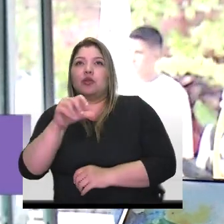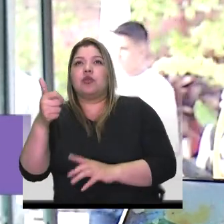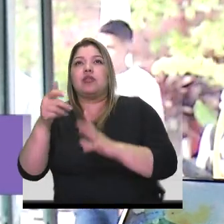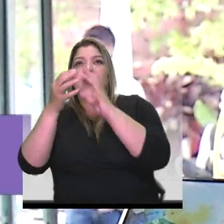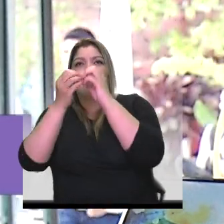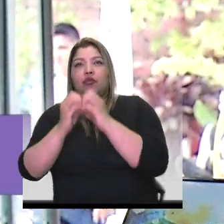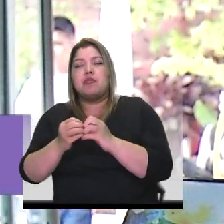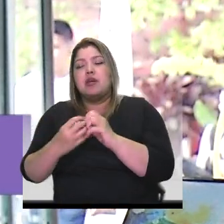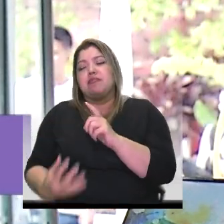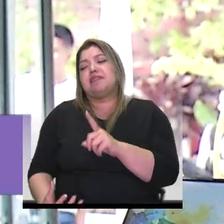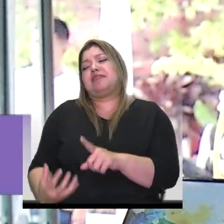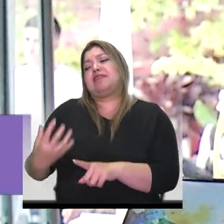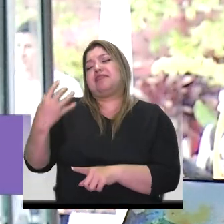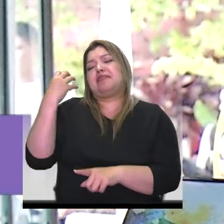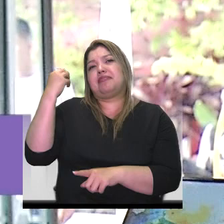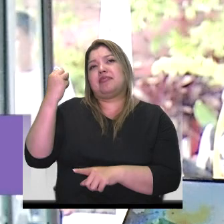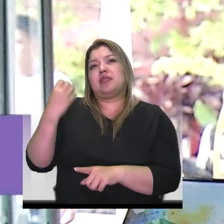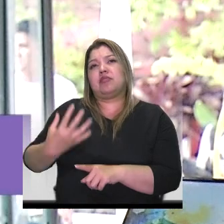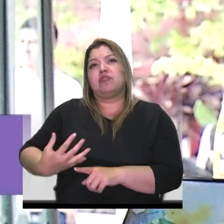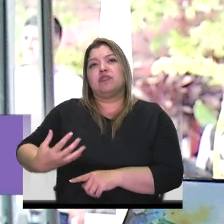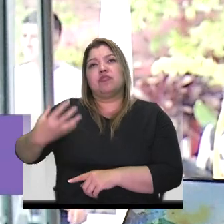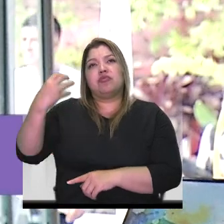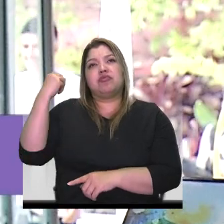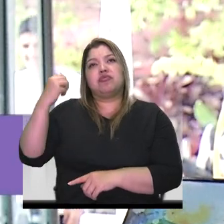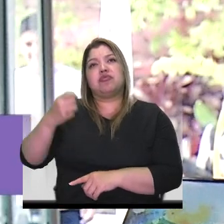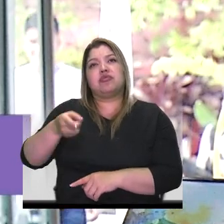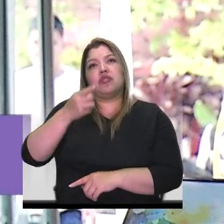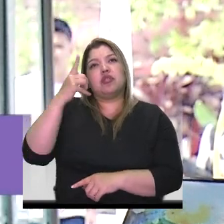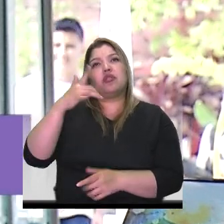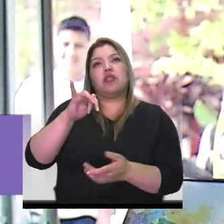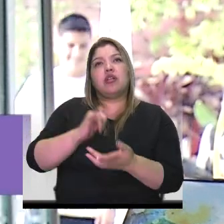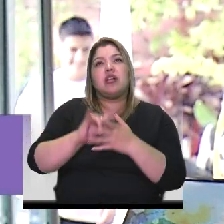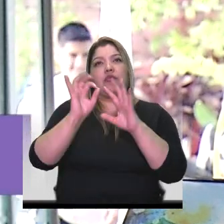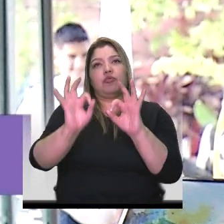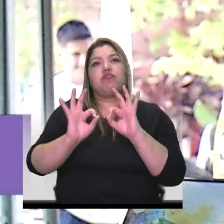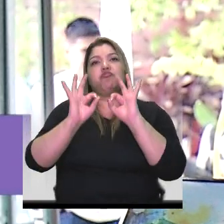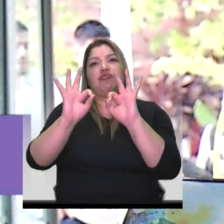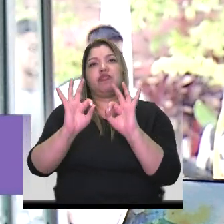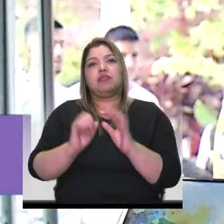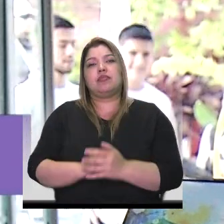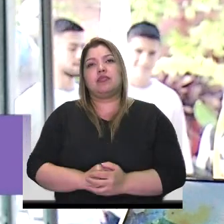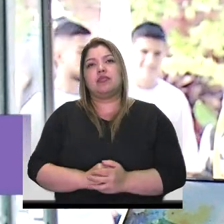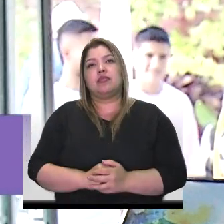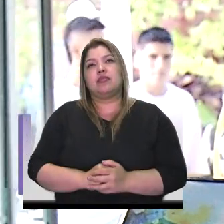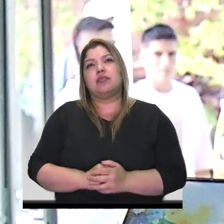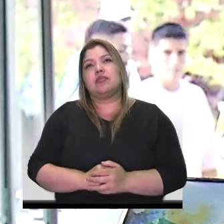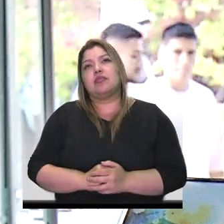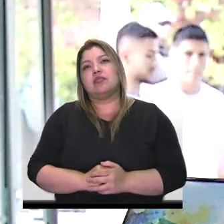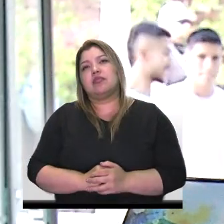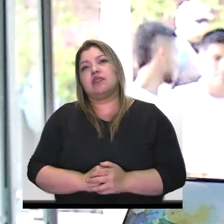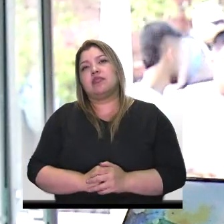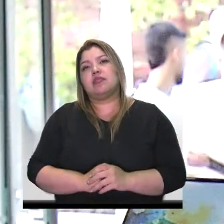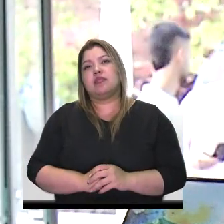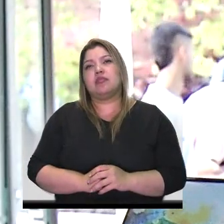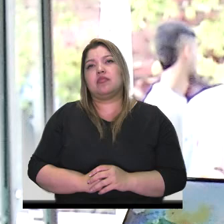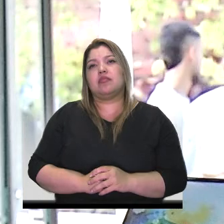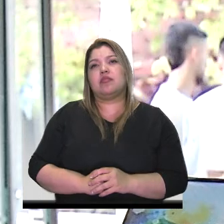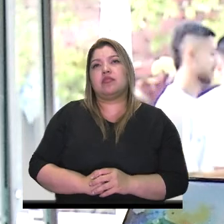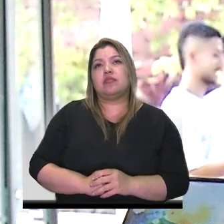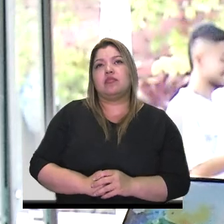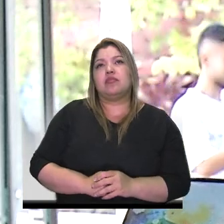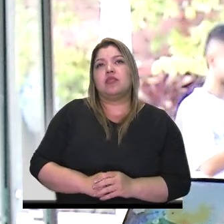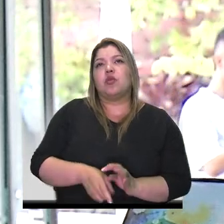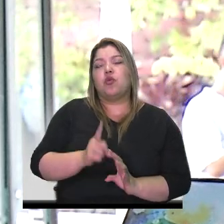desde antes de este, que creemos que es tan poderoso y tan único, simplemente que ahí no lo